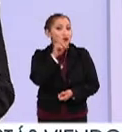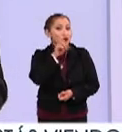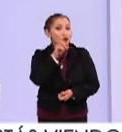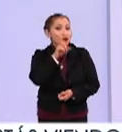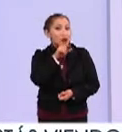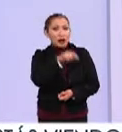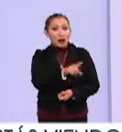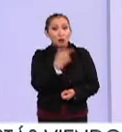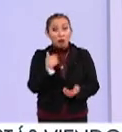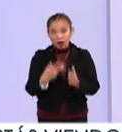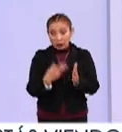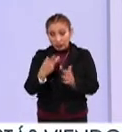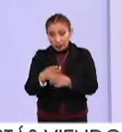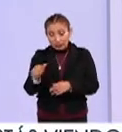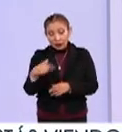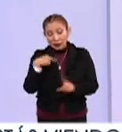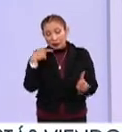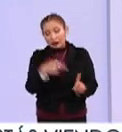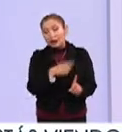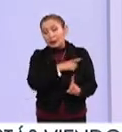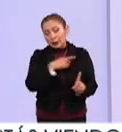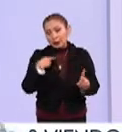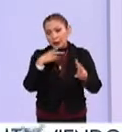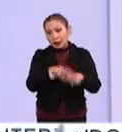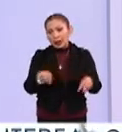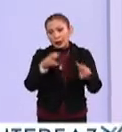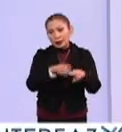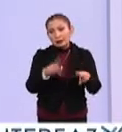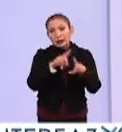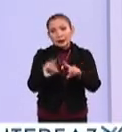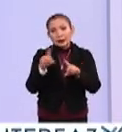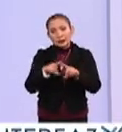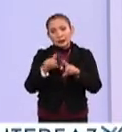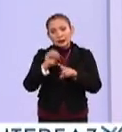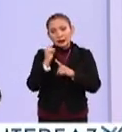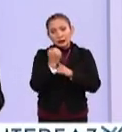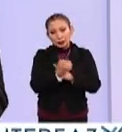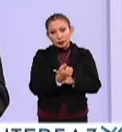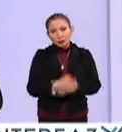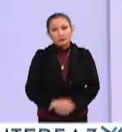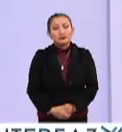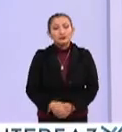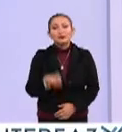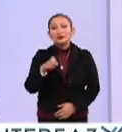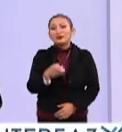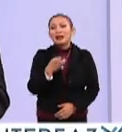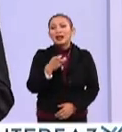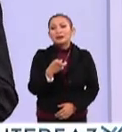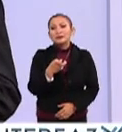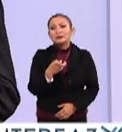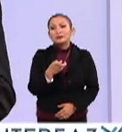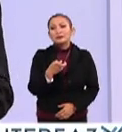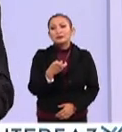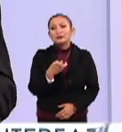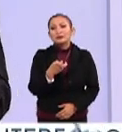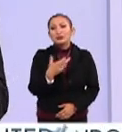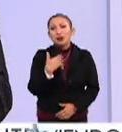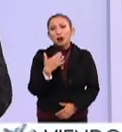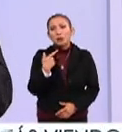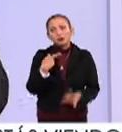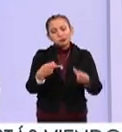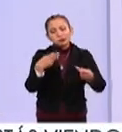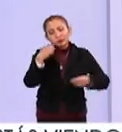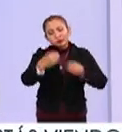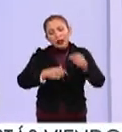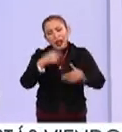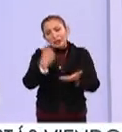esto no es frecuente y es el punto donde tenemos que analizar las diversas circunstancias. Este tipo de desarrollo